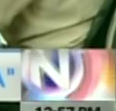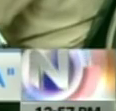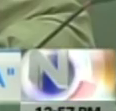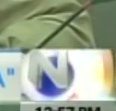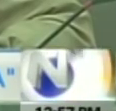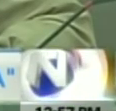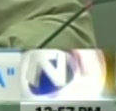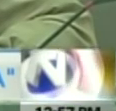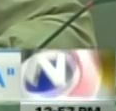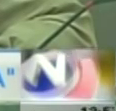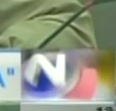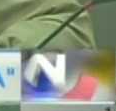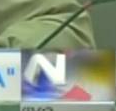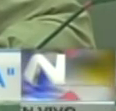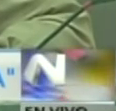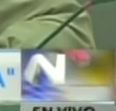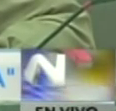Son las